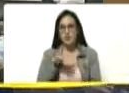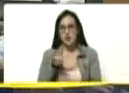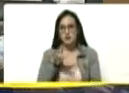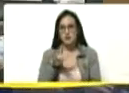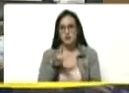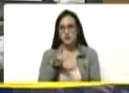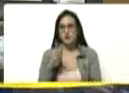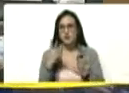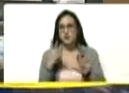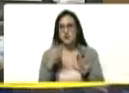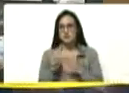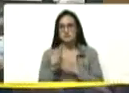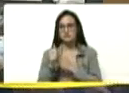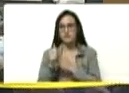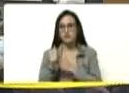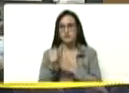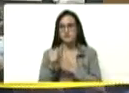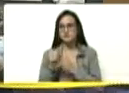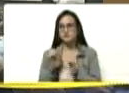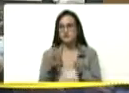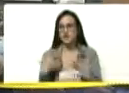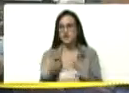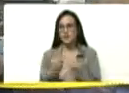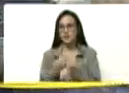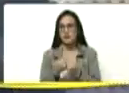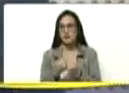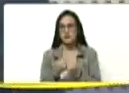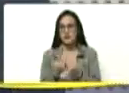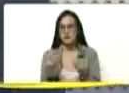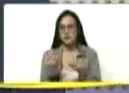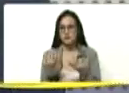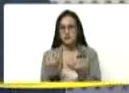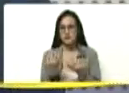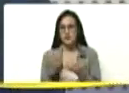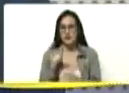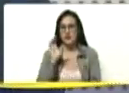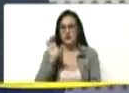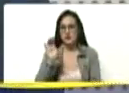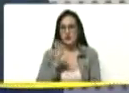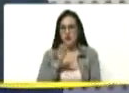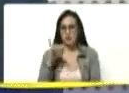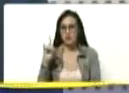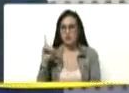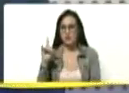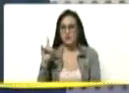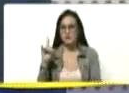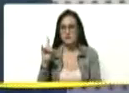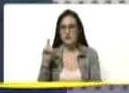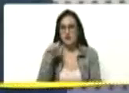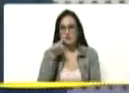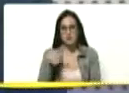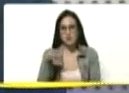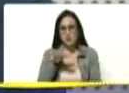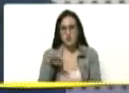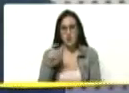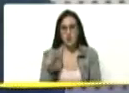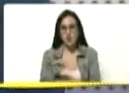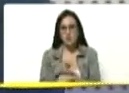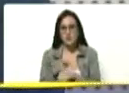legislatura, reiteramos el acompañamiento incondicional del Estado Plurinacional de Bolivia al pueblo y al gobierno